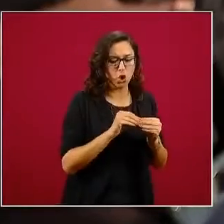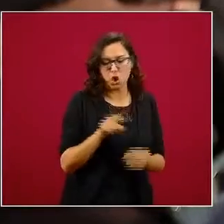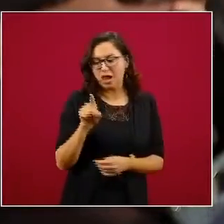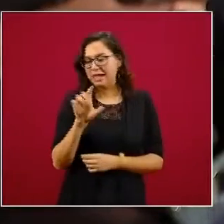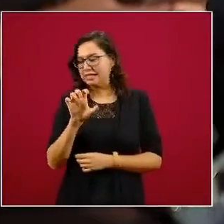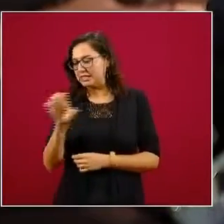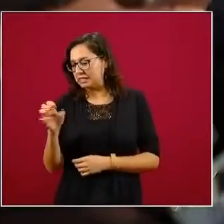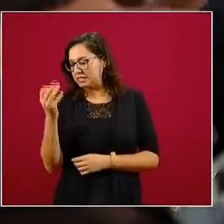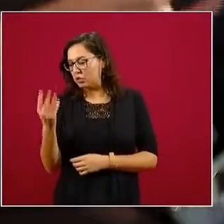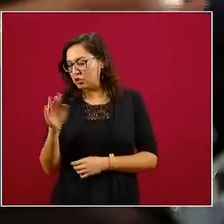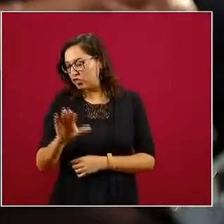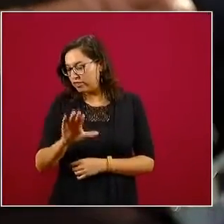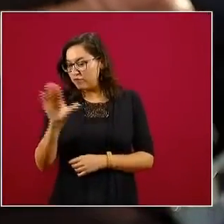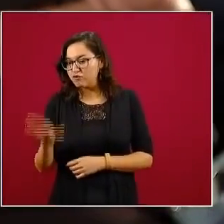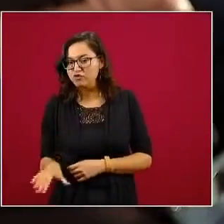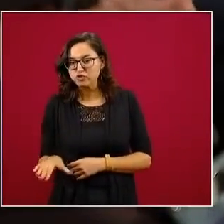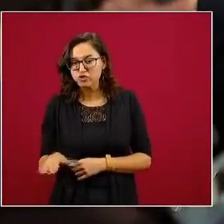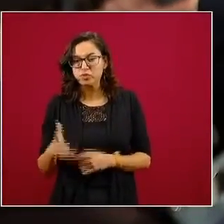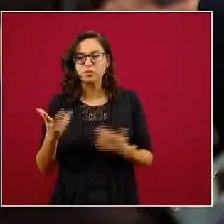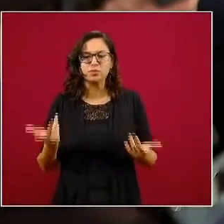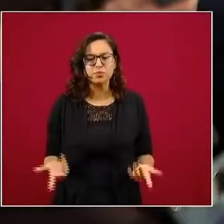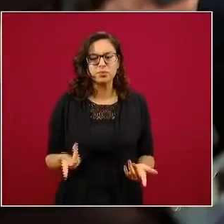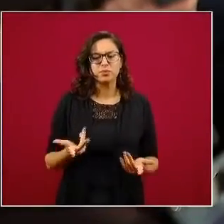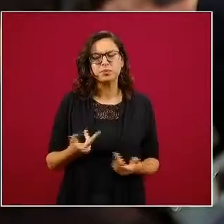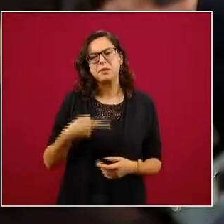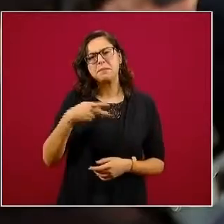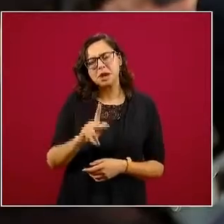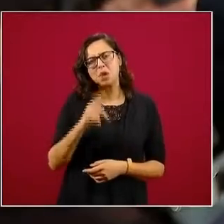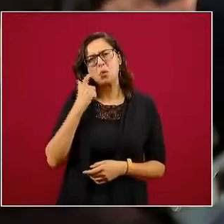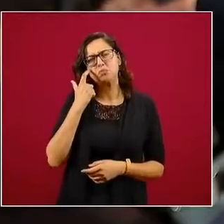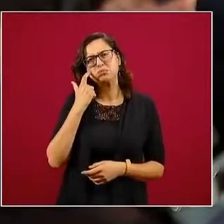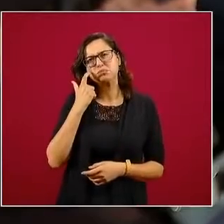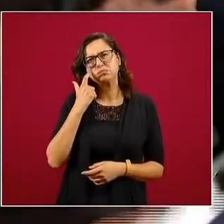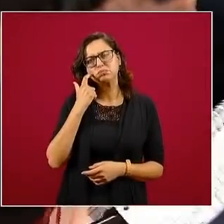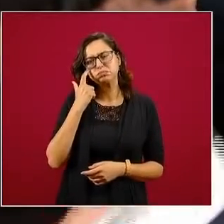le puedo decir lo que es mi propia experiencia. Yo